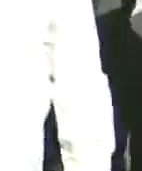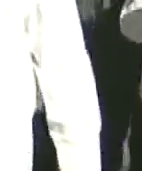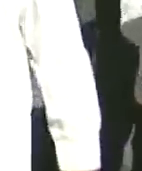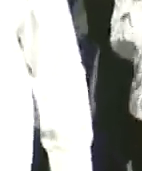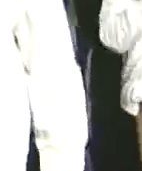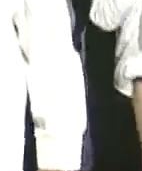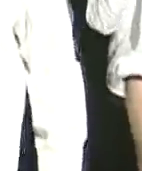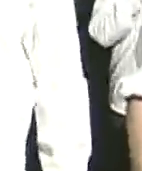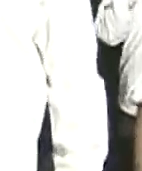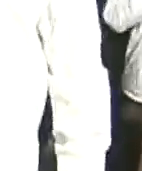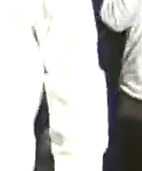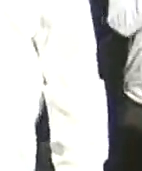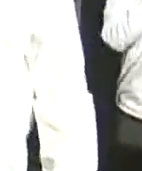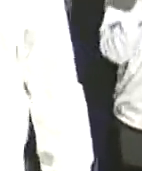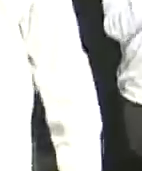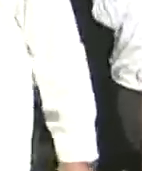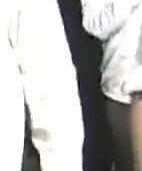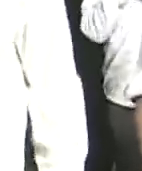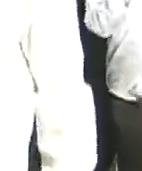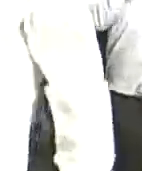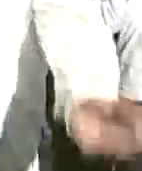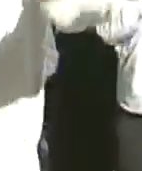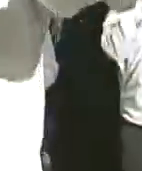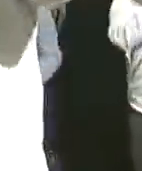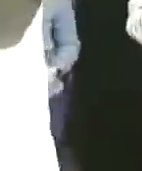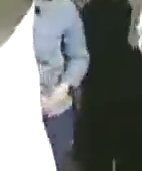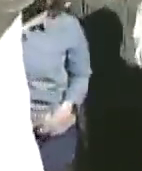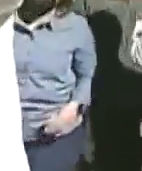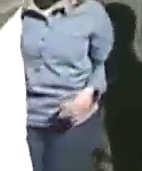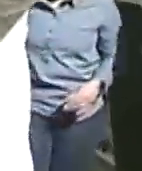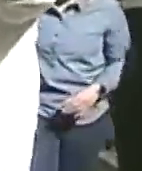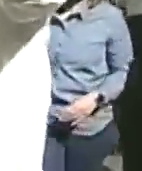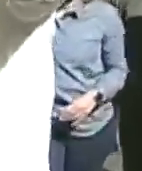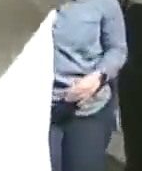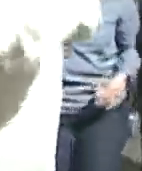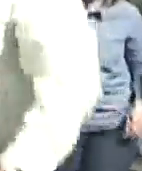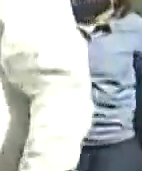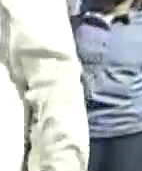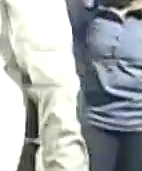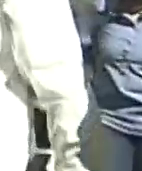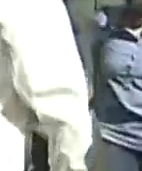parroquia San Francisco de Yara, en el municipio de Simón Bolívar del estado Miranda.